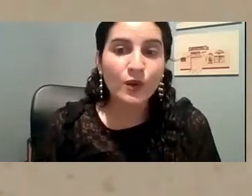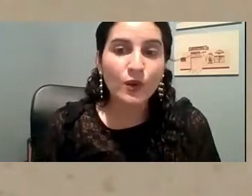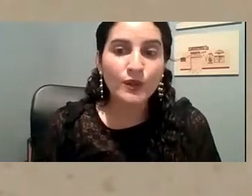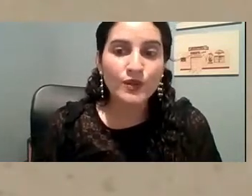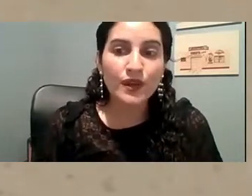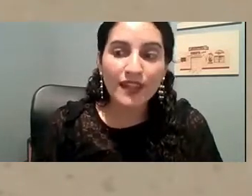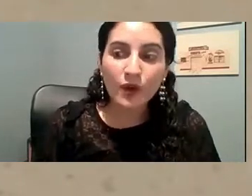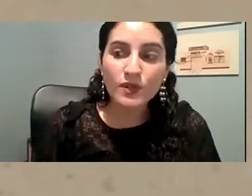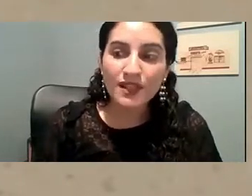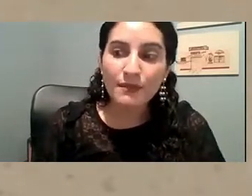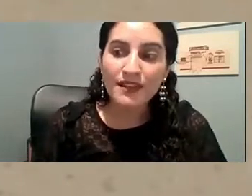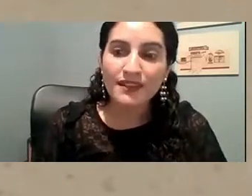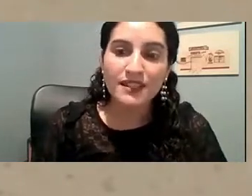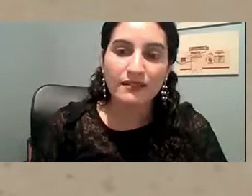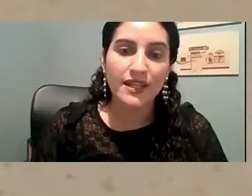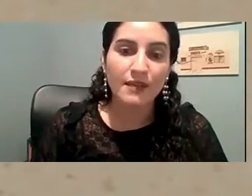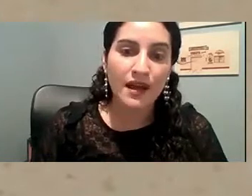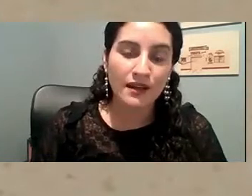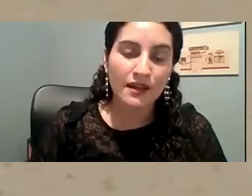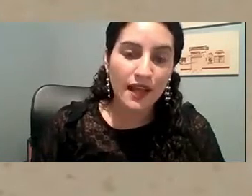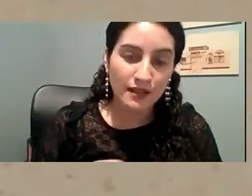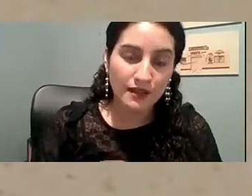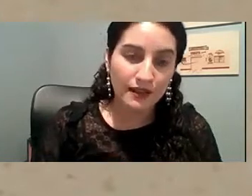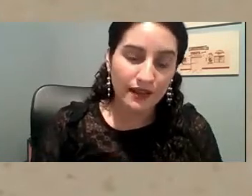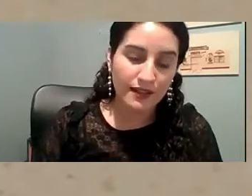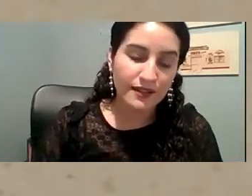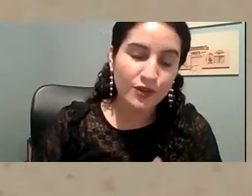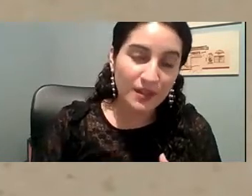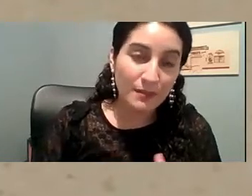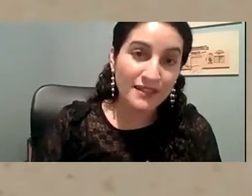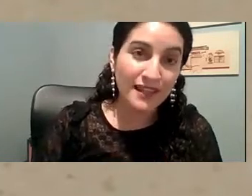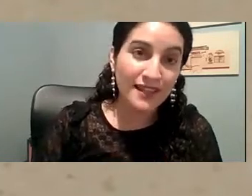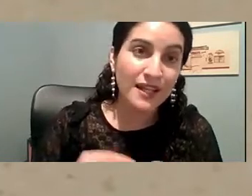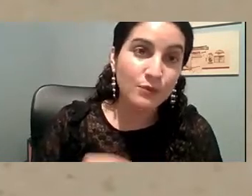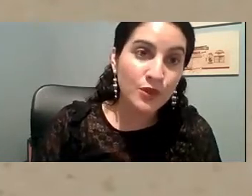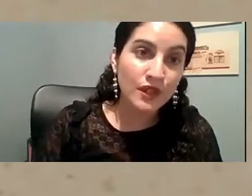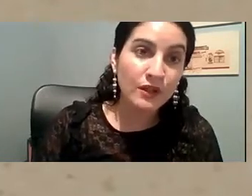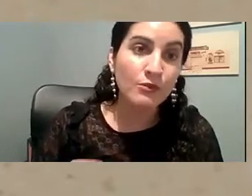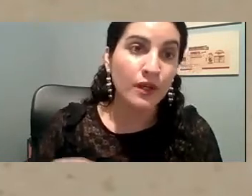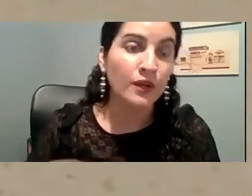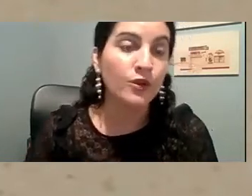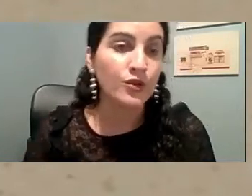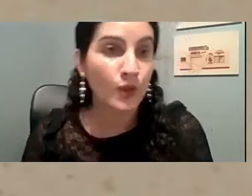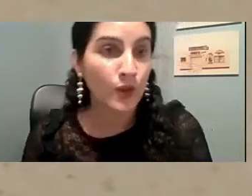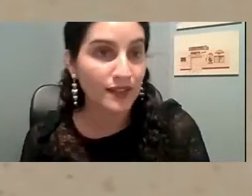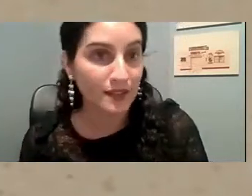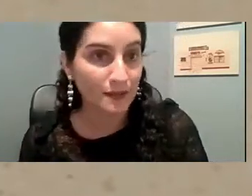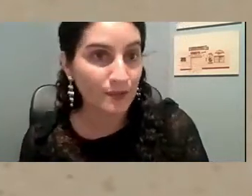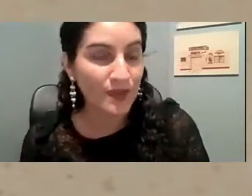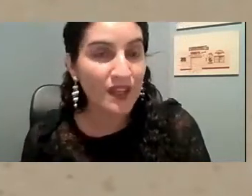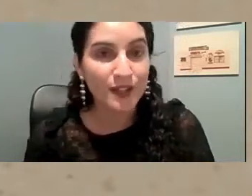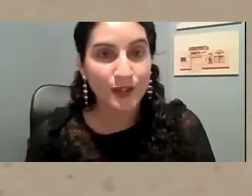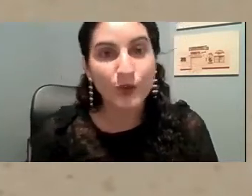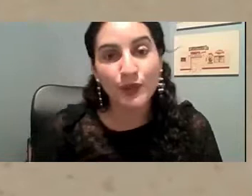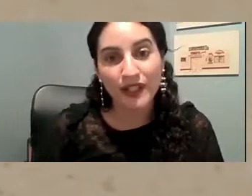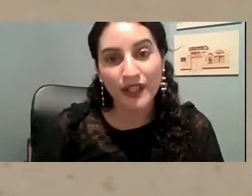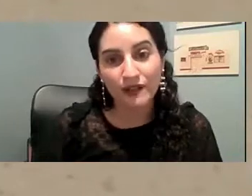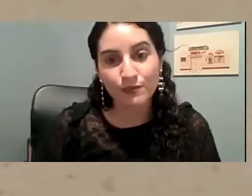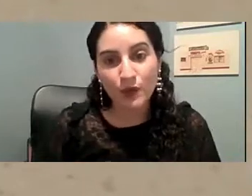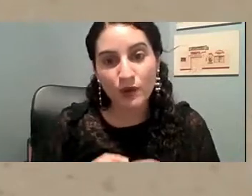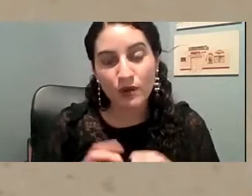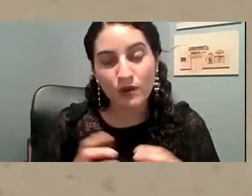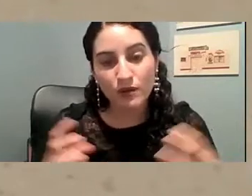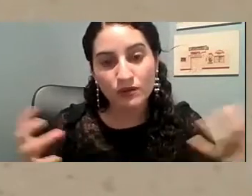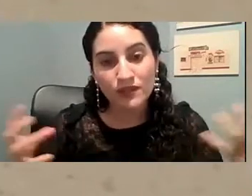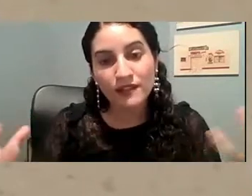este concurso es que justamente se va a llamar, justamente es el MUSEN como recurso educativo, ¿no? Porque